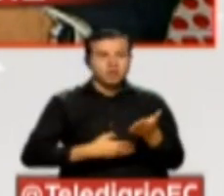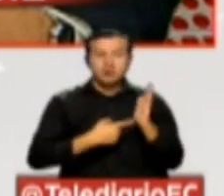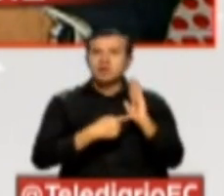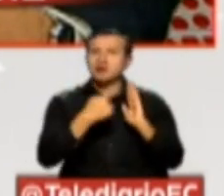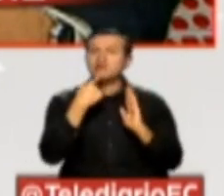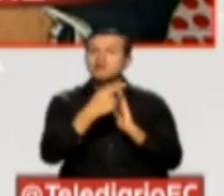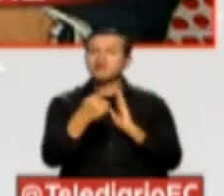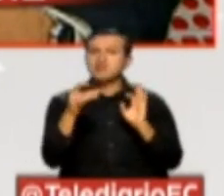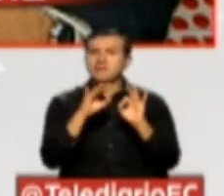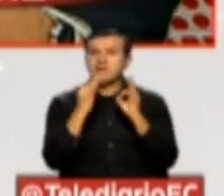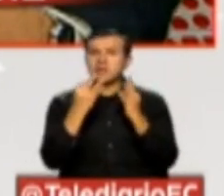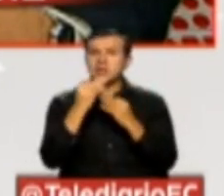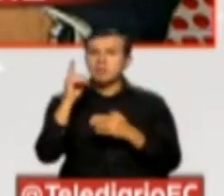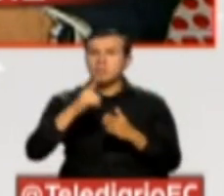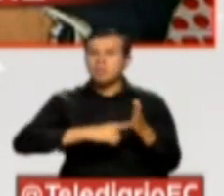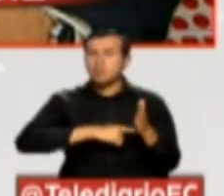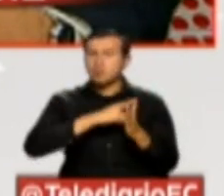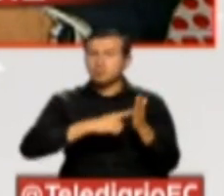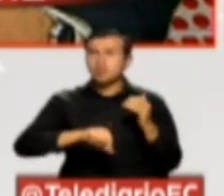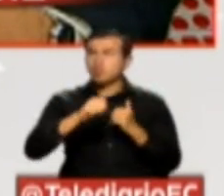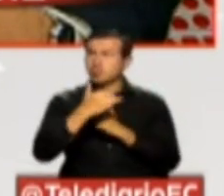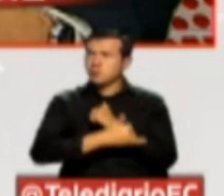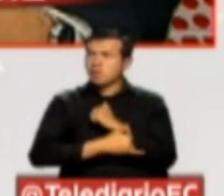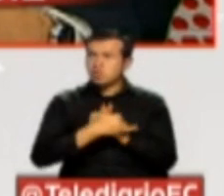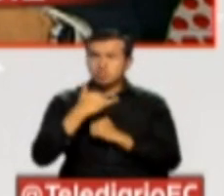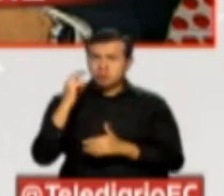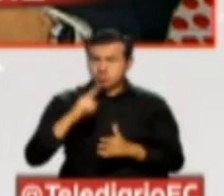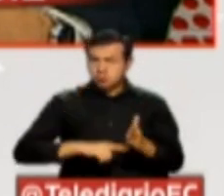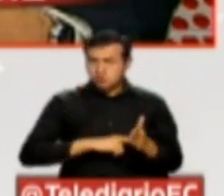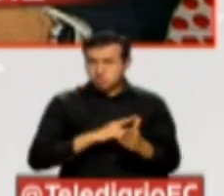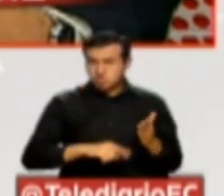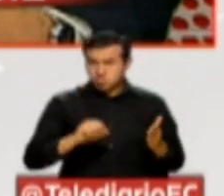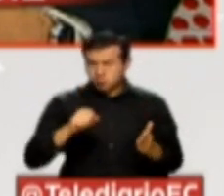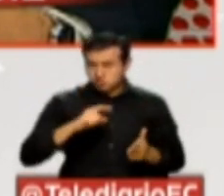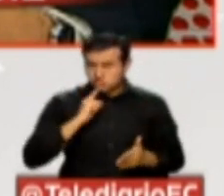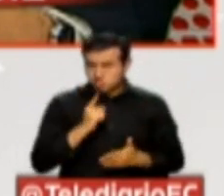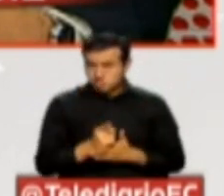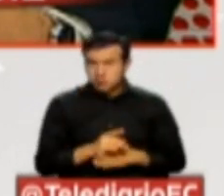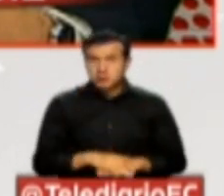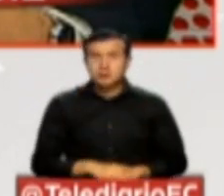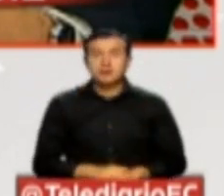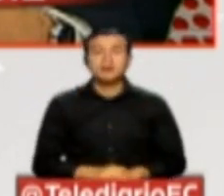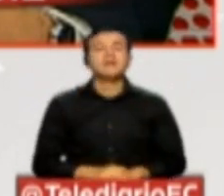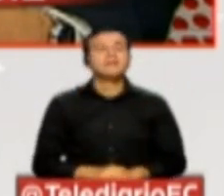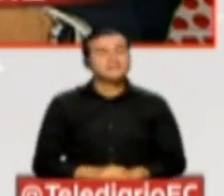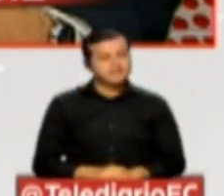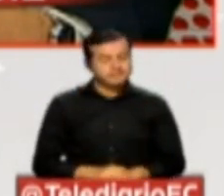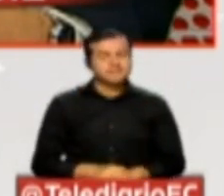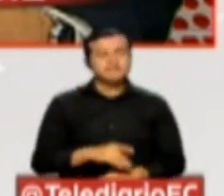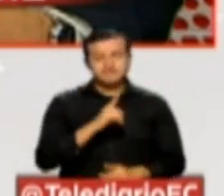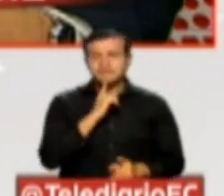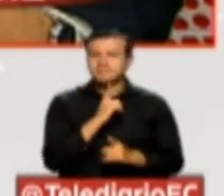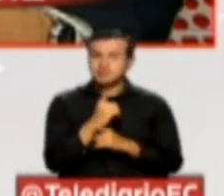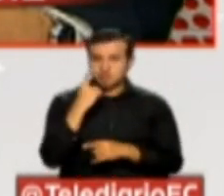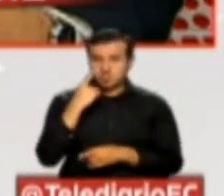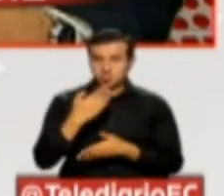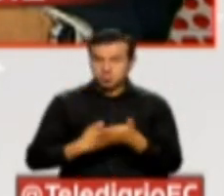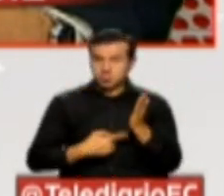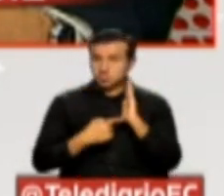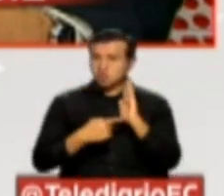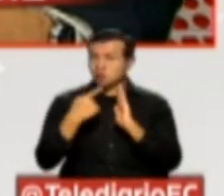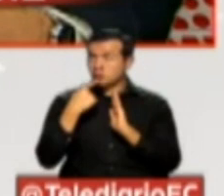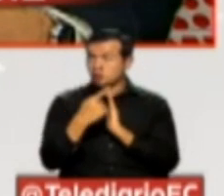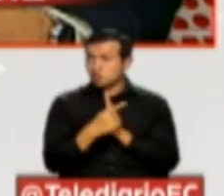esta familia tenía prohibición de salida del país. ¿Es así? Es correcto, es el documento que me estoy